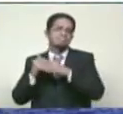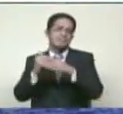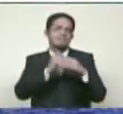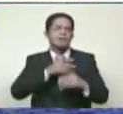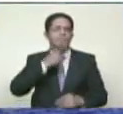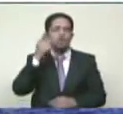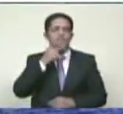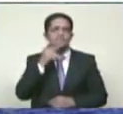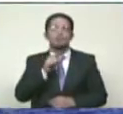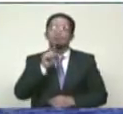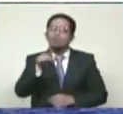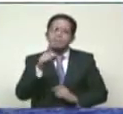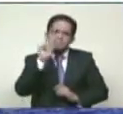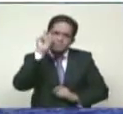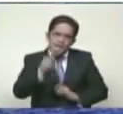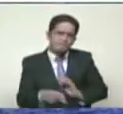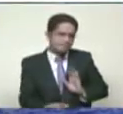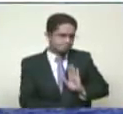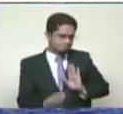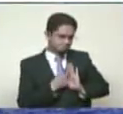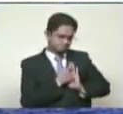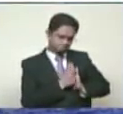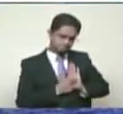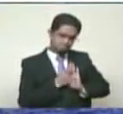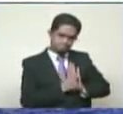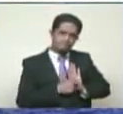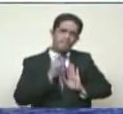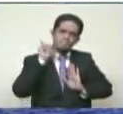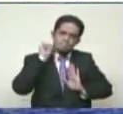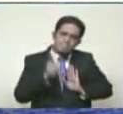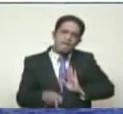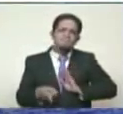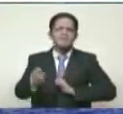su corazón, defender, proteger